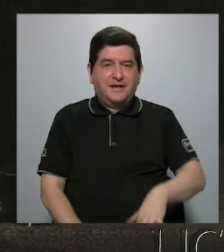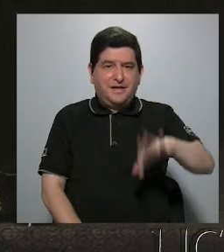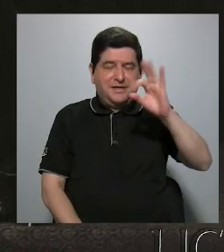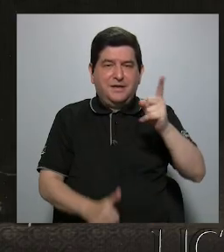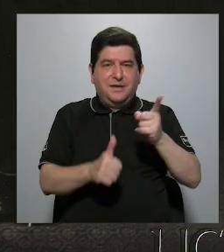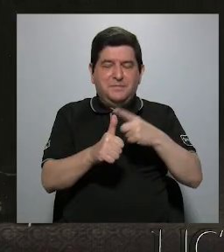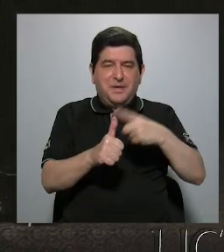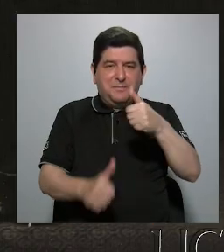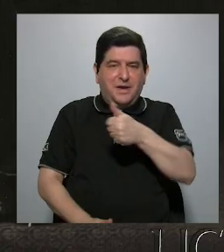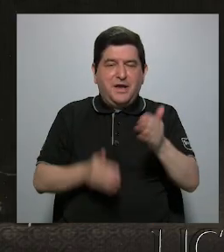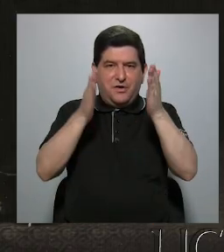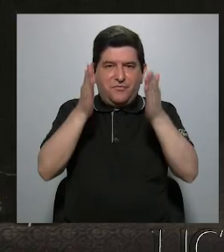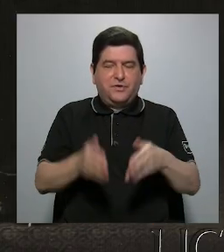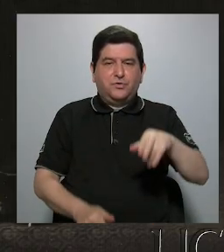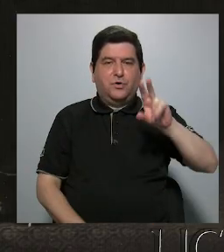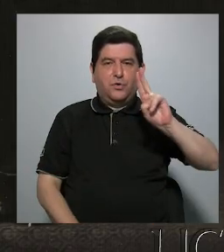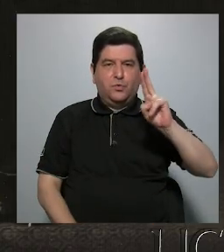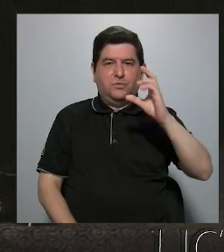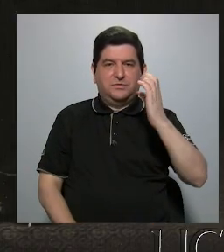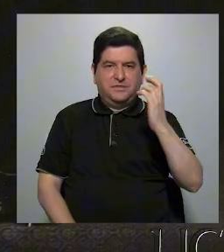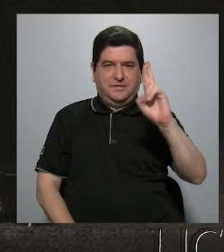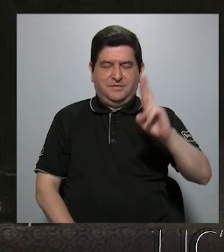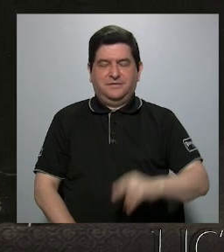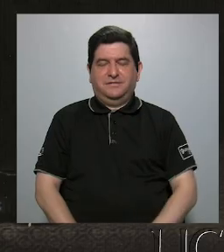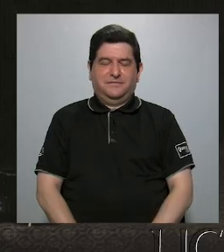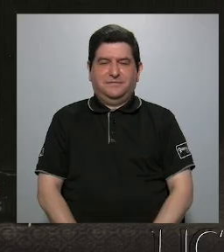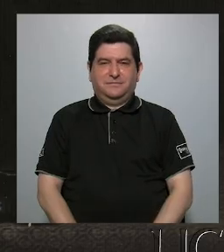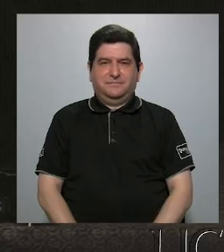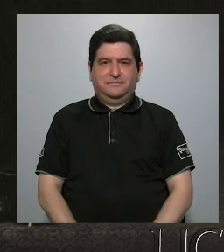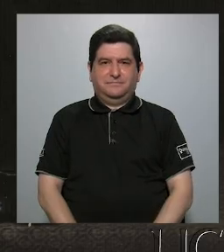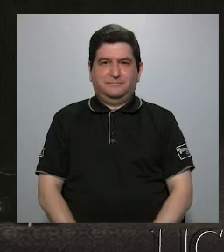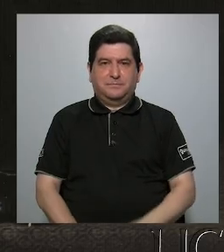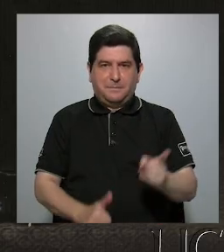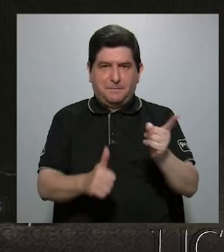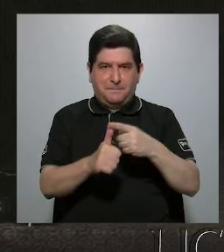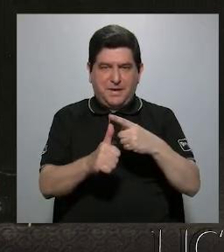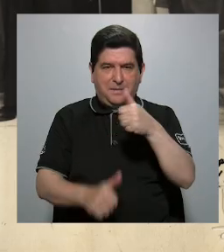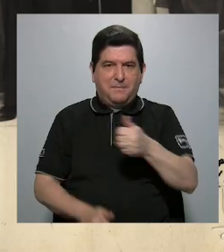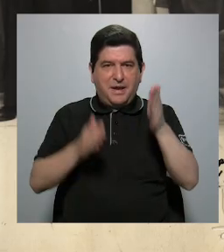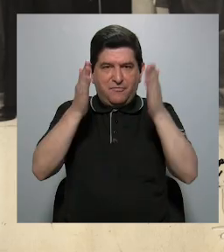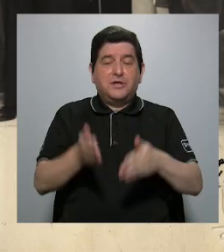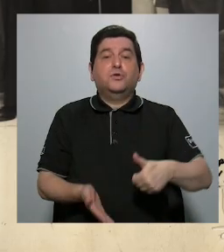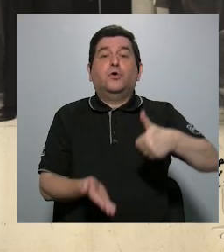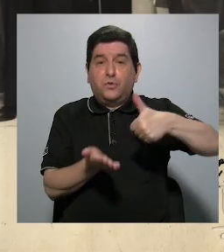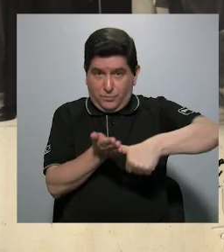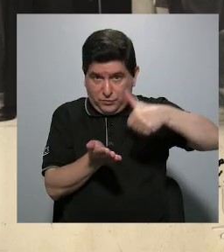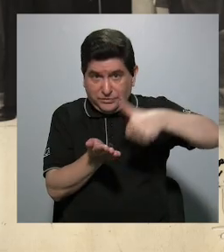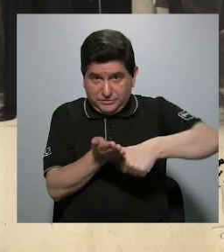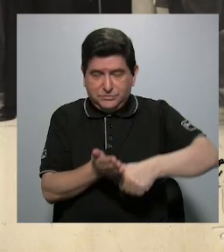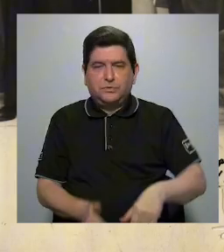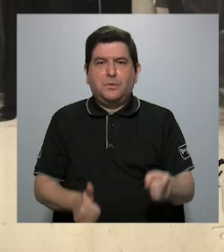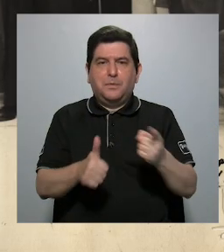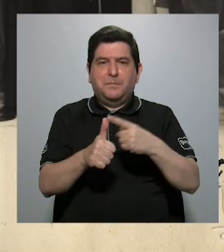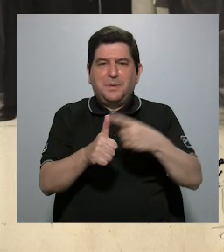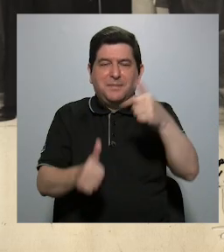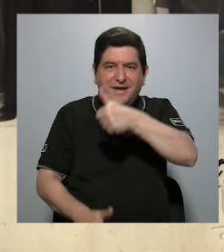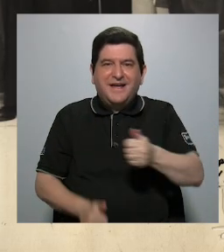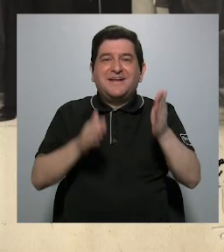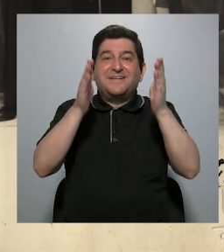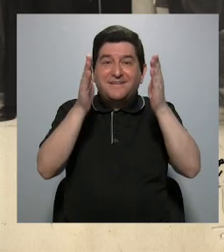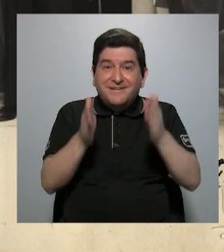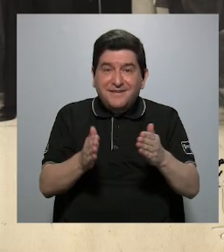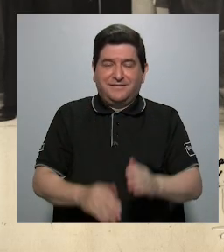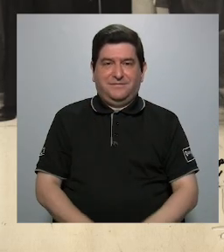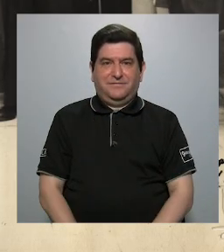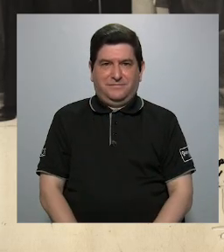la elección del primer rector de la Universidad de Costa Rica. Primer rector electo, puesto que el primer